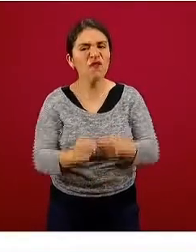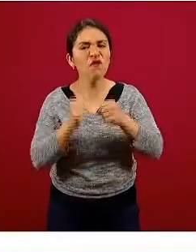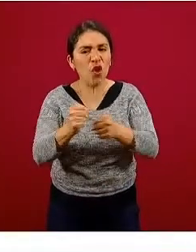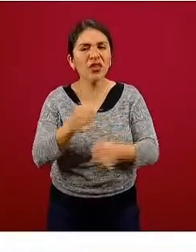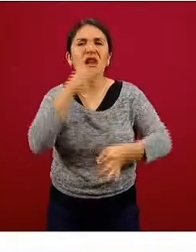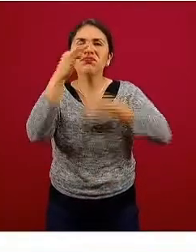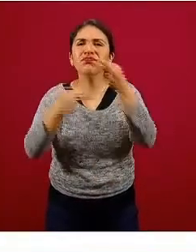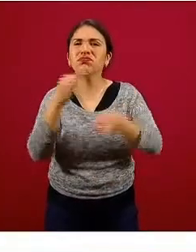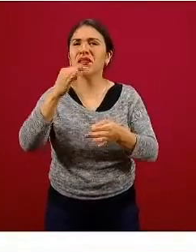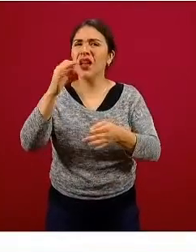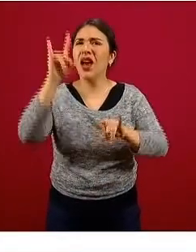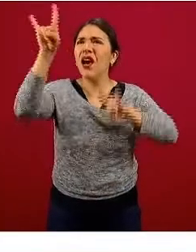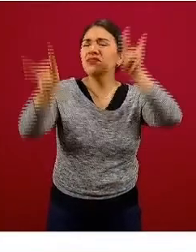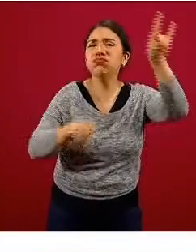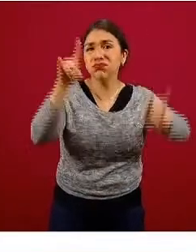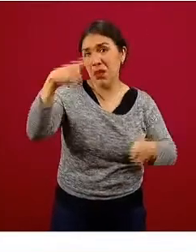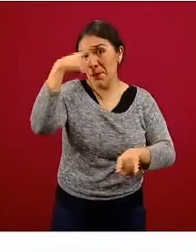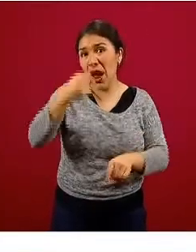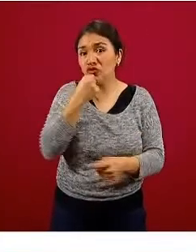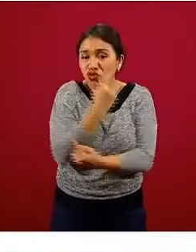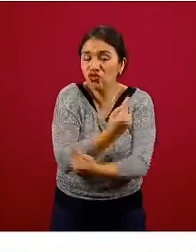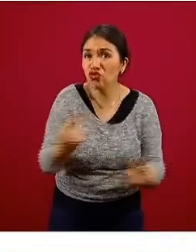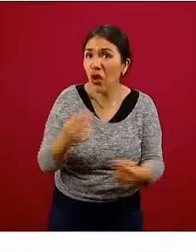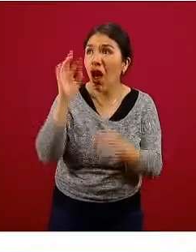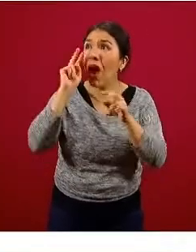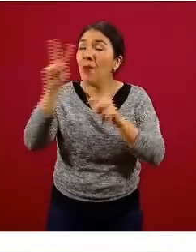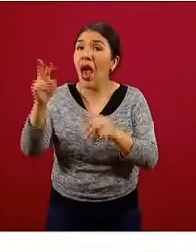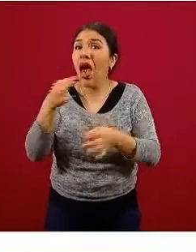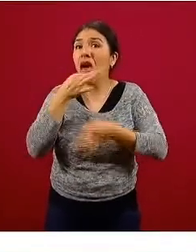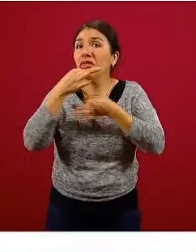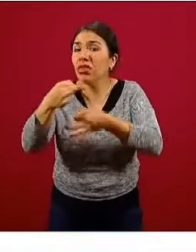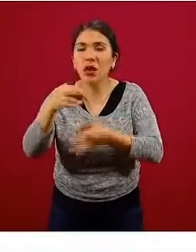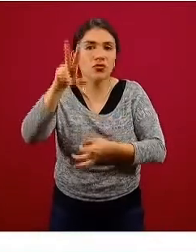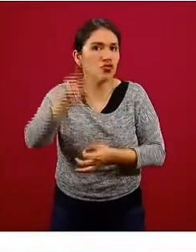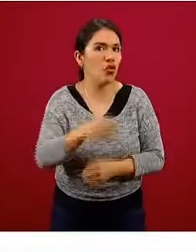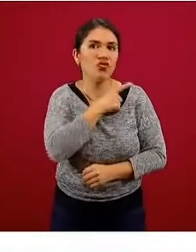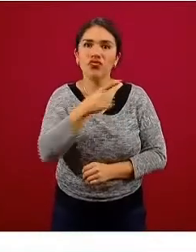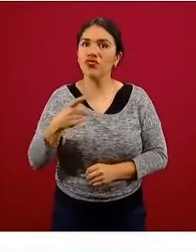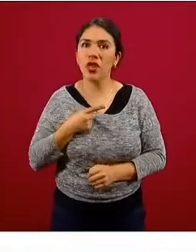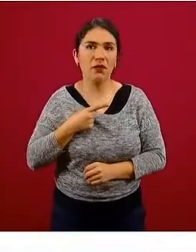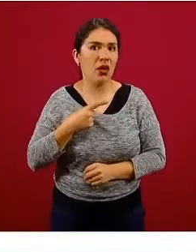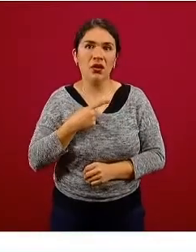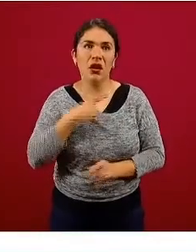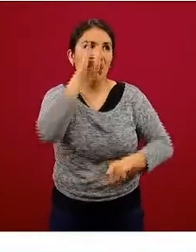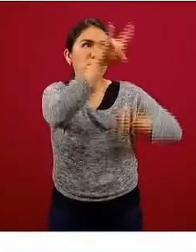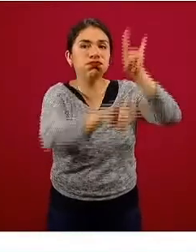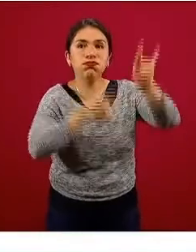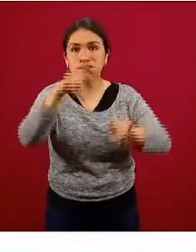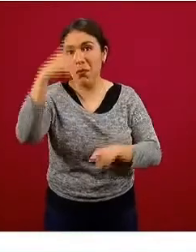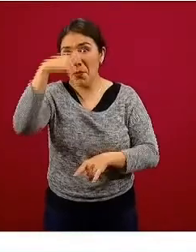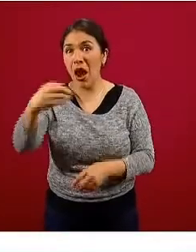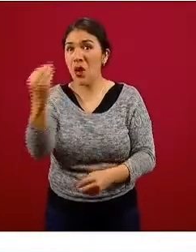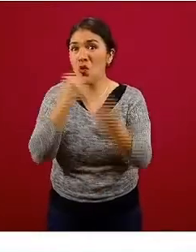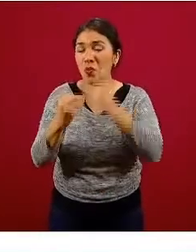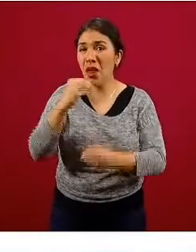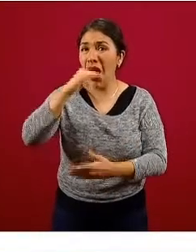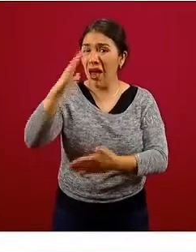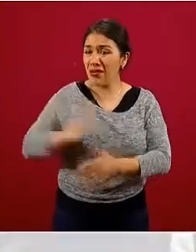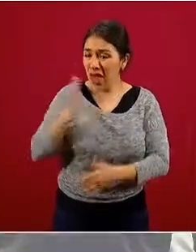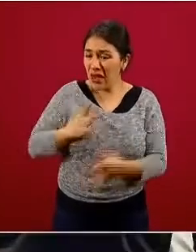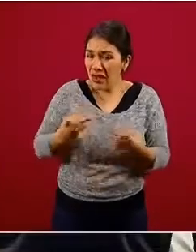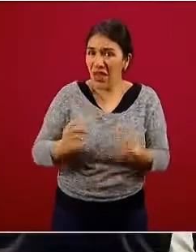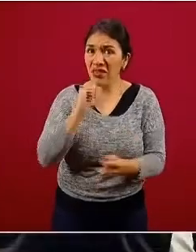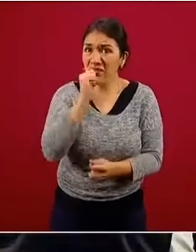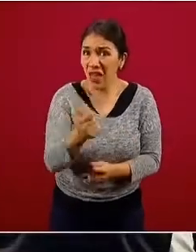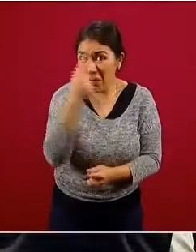de publicidad de alimentos dirigida a niños, niñas y adolescentes. No debería haber publicidad de alimentos de baja calidad